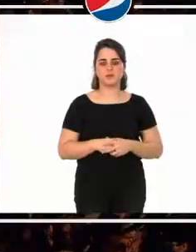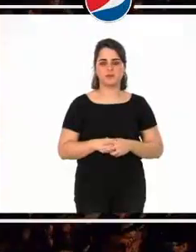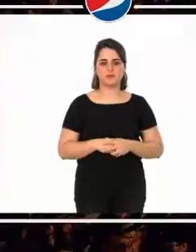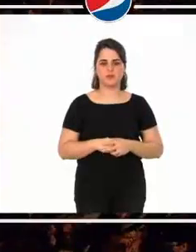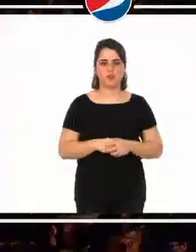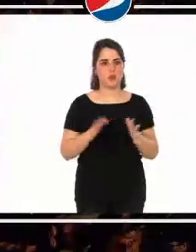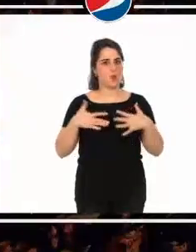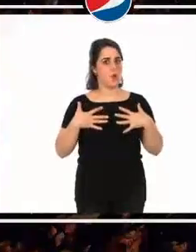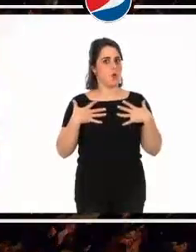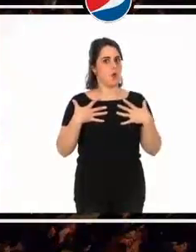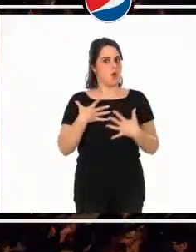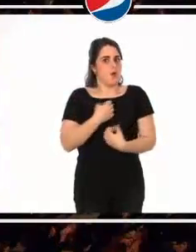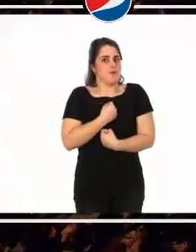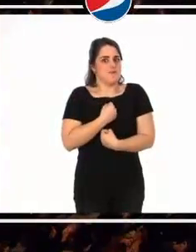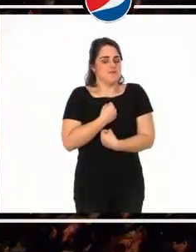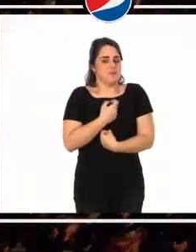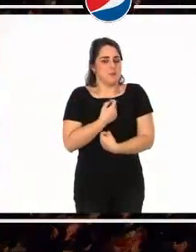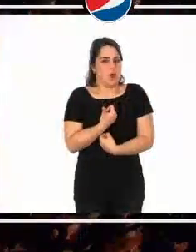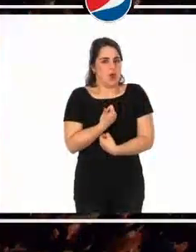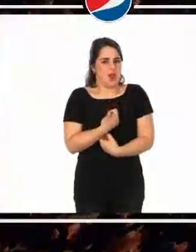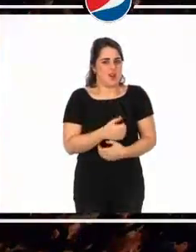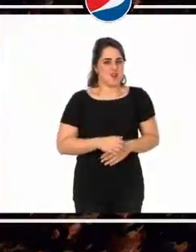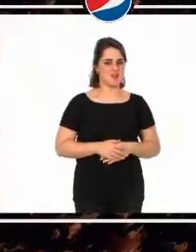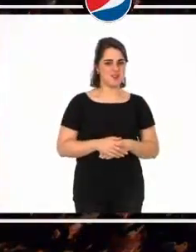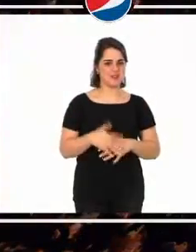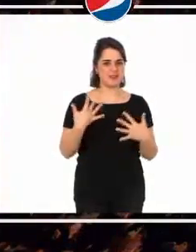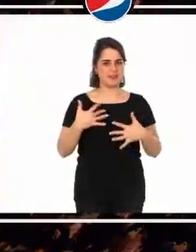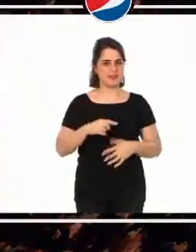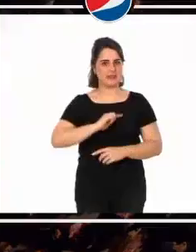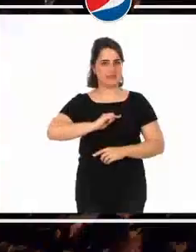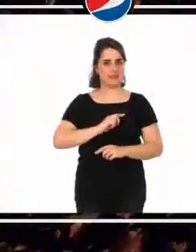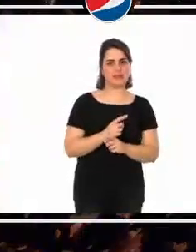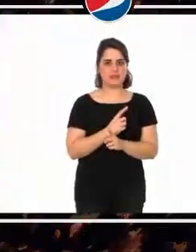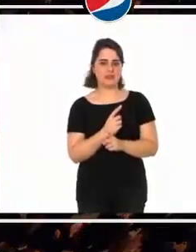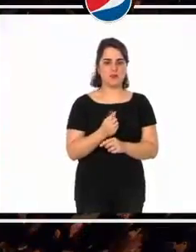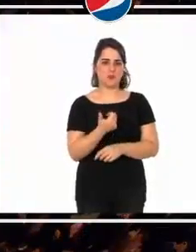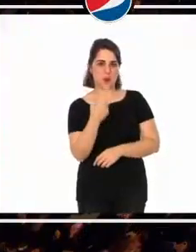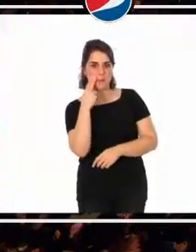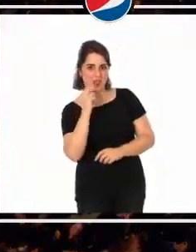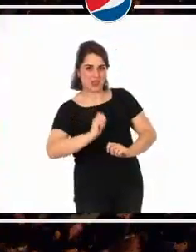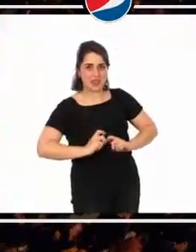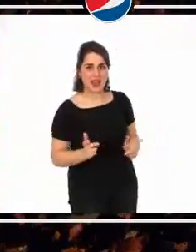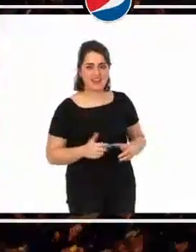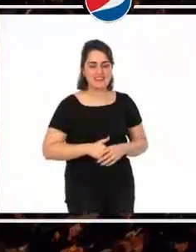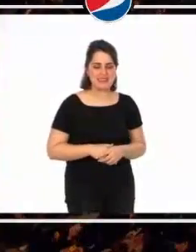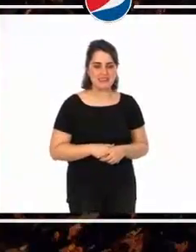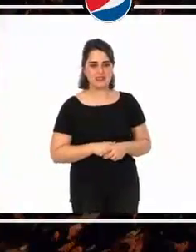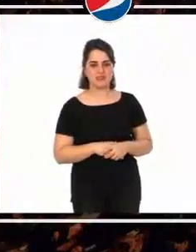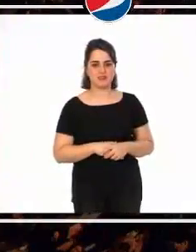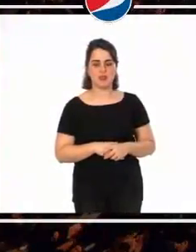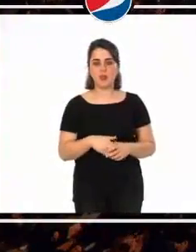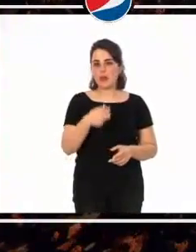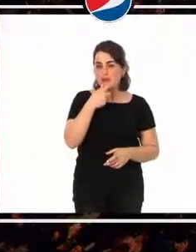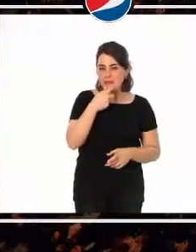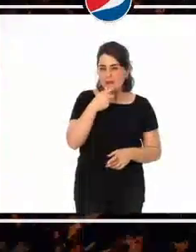Impacta, ¿eh? Hostia, da miedo, ¿eh? Me está metiendo muy nervioso, ¿eh? Da miedo, ¿eh? Da, da miedo. Pero ¿hay pitada? Sí, hay